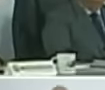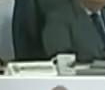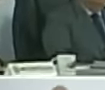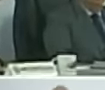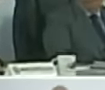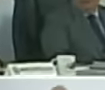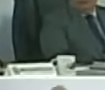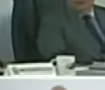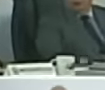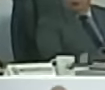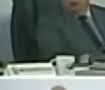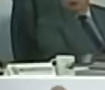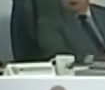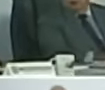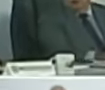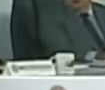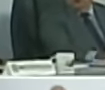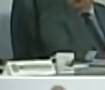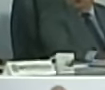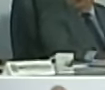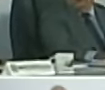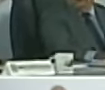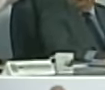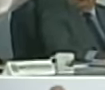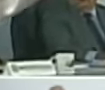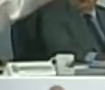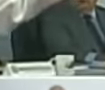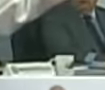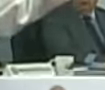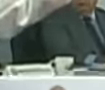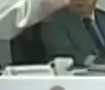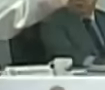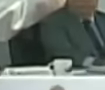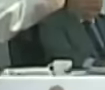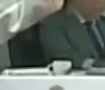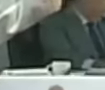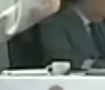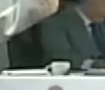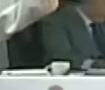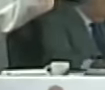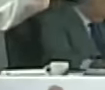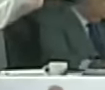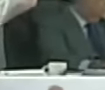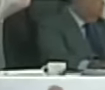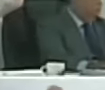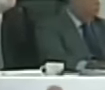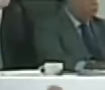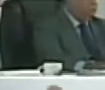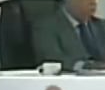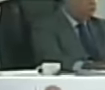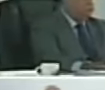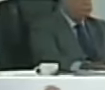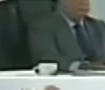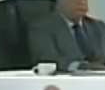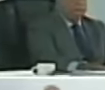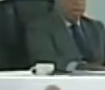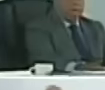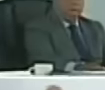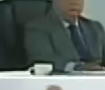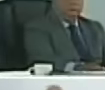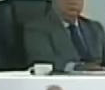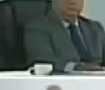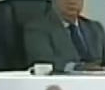realidad, absolutamente pertinente con la Venezuela y con los sueños de socialismo,